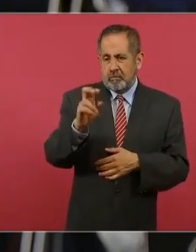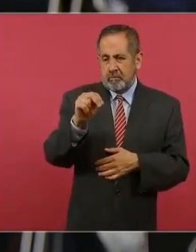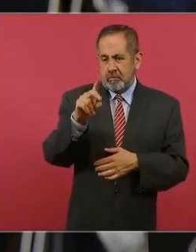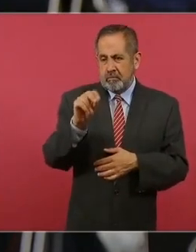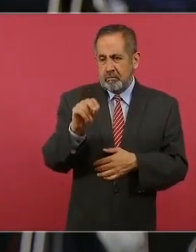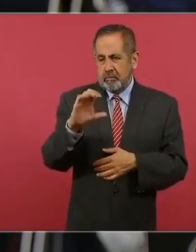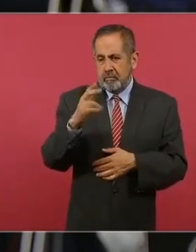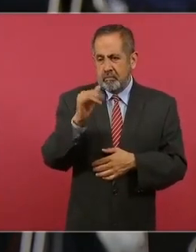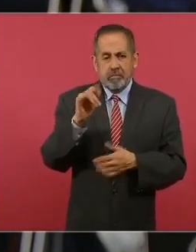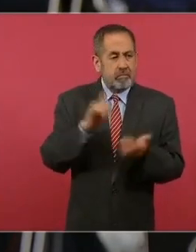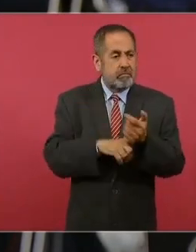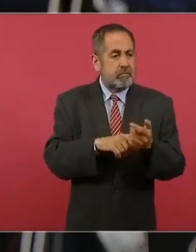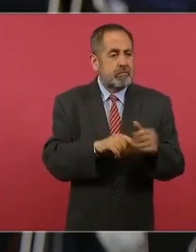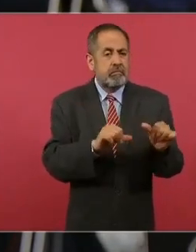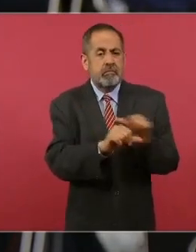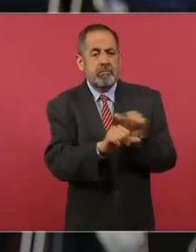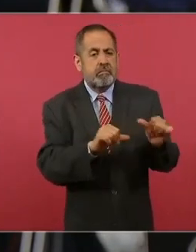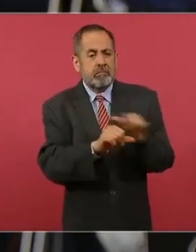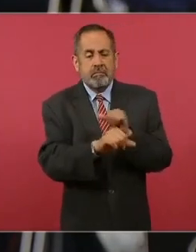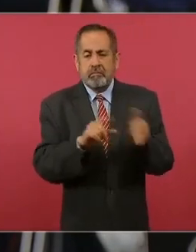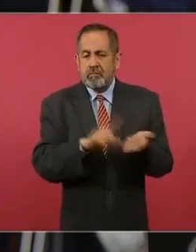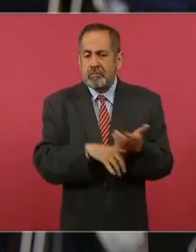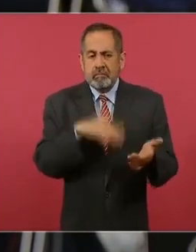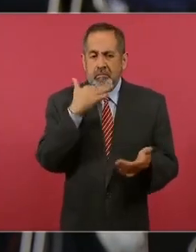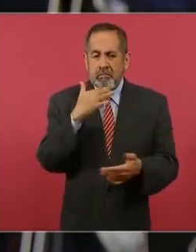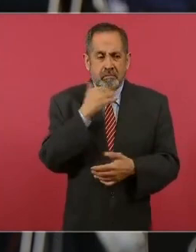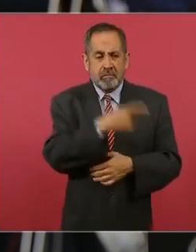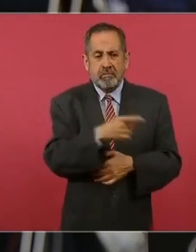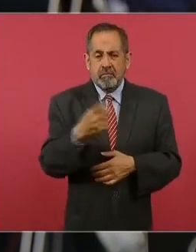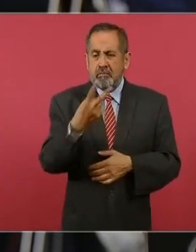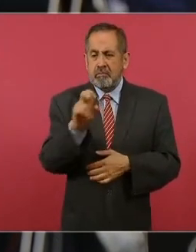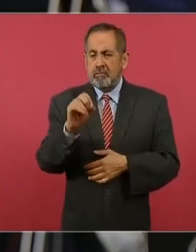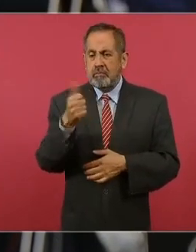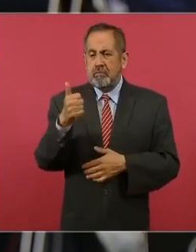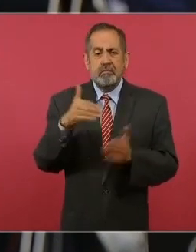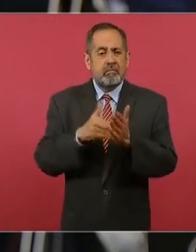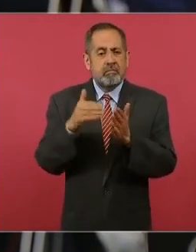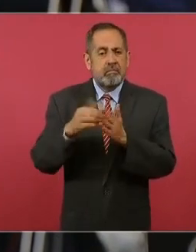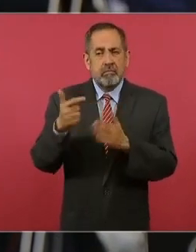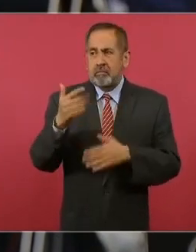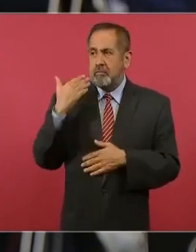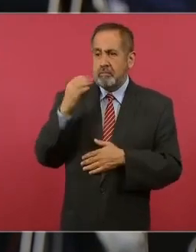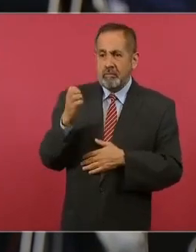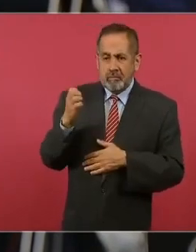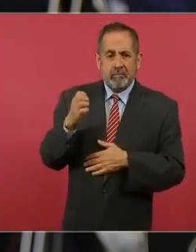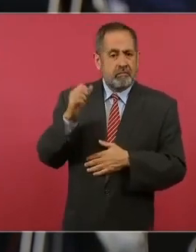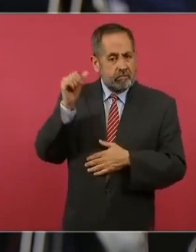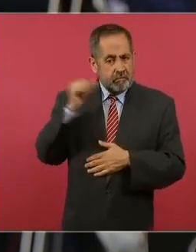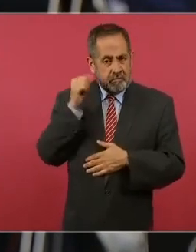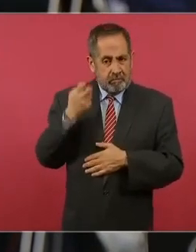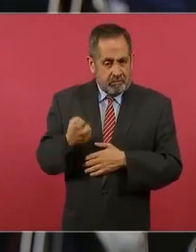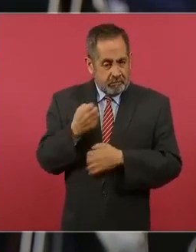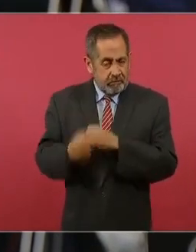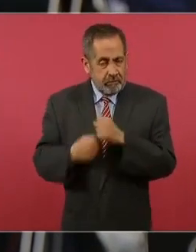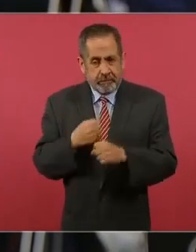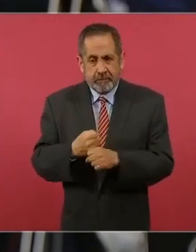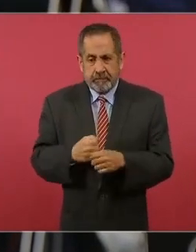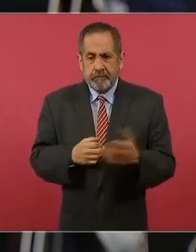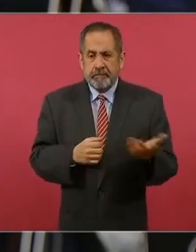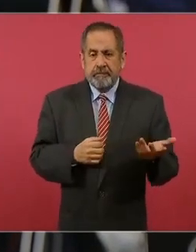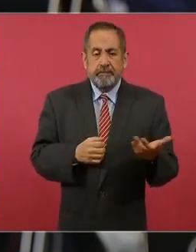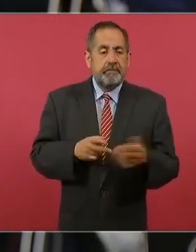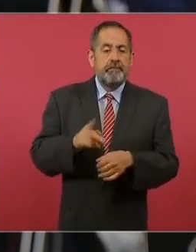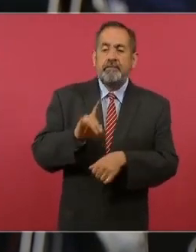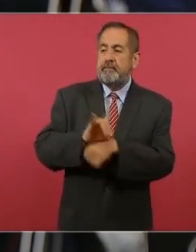y realizaron operaciones entre sí por 206 millones de pesos en enero, abril de este año.